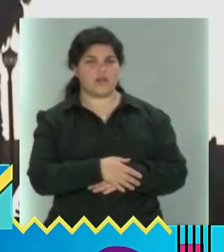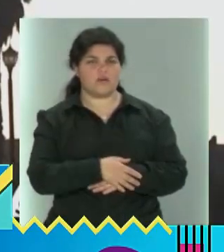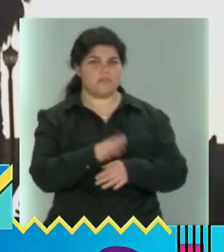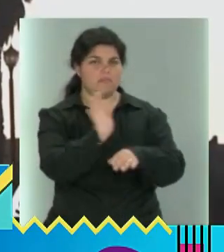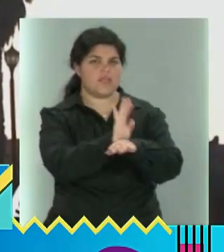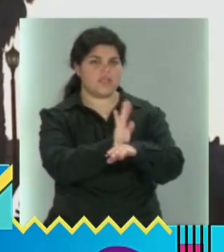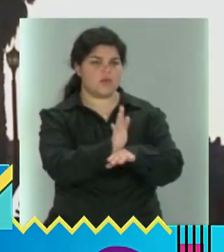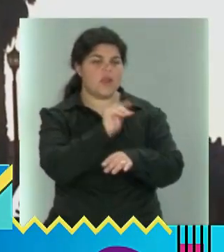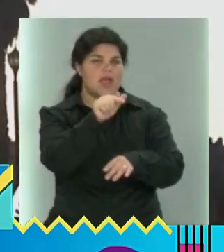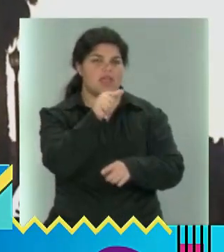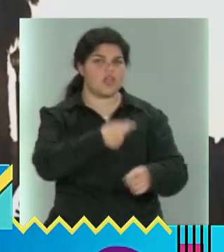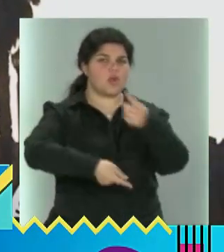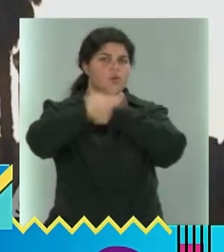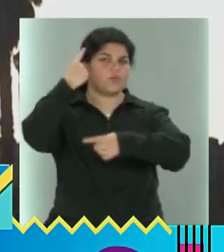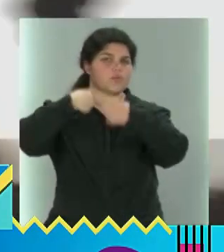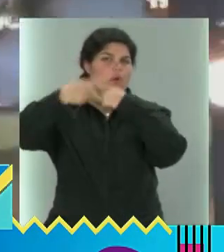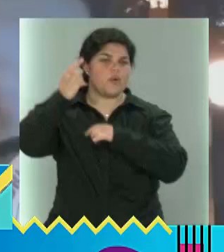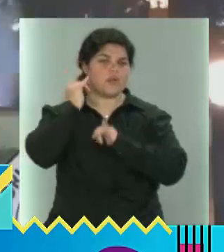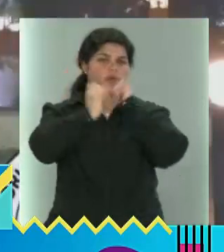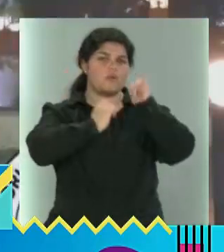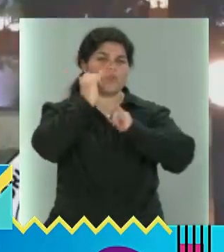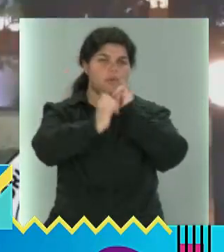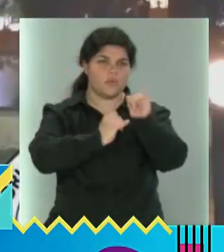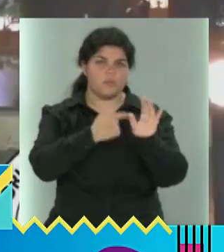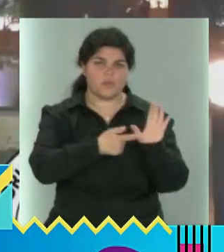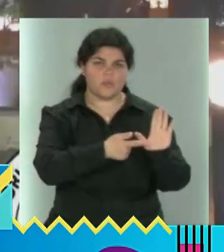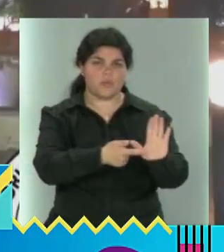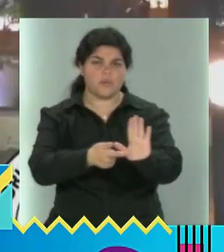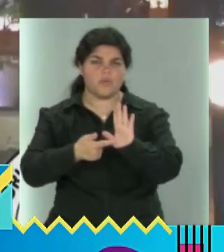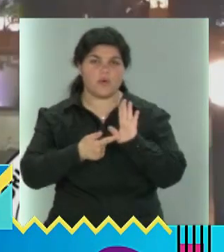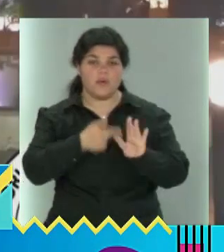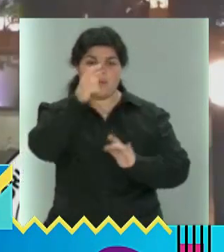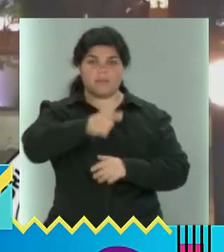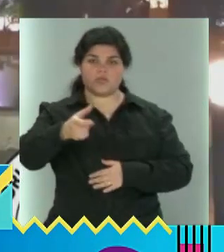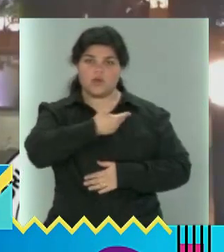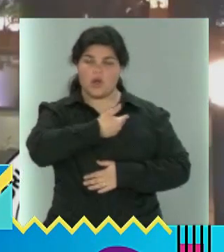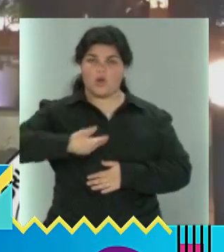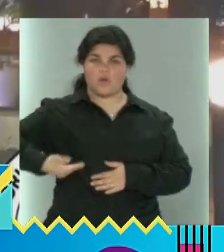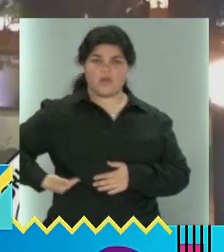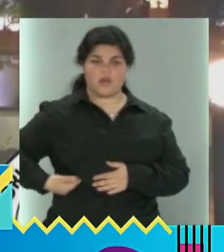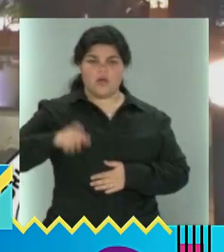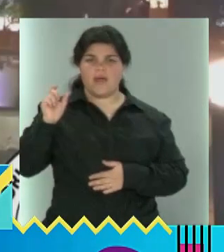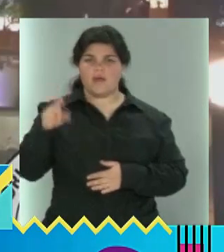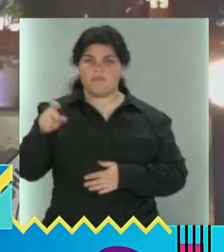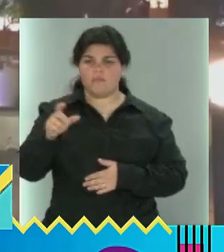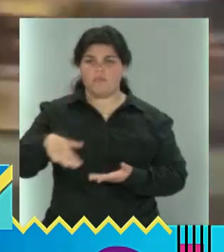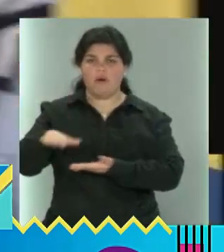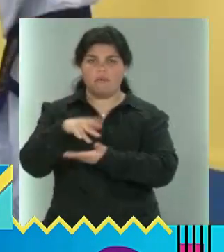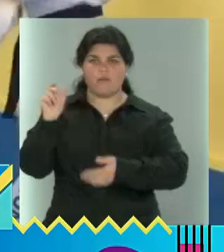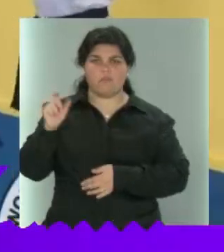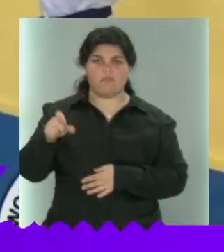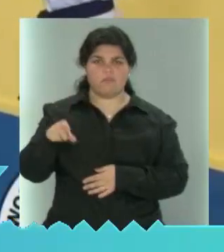historia coreana, cómo los aristócratas y gobernantes esclavizaban al pueblo y los mataban de hambre